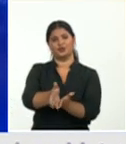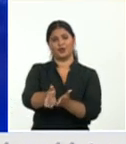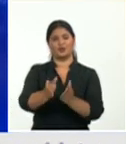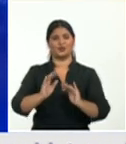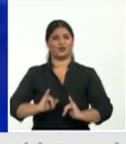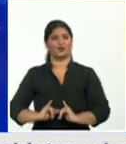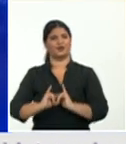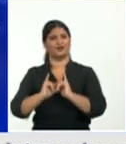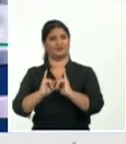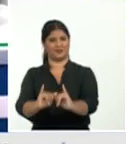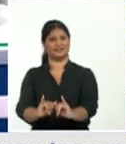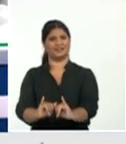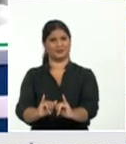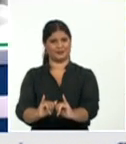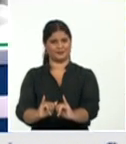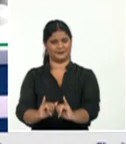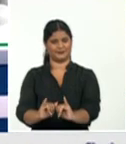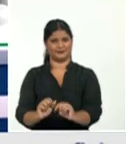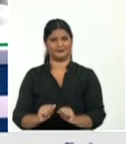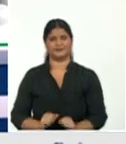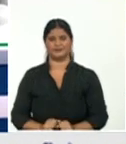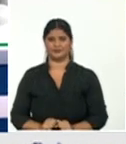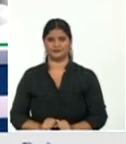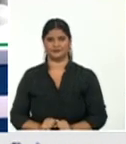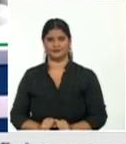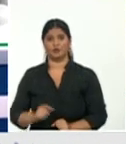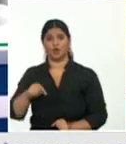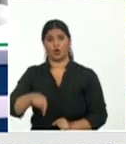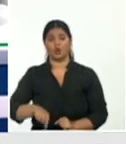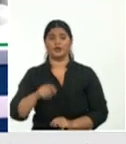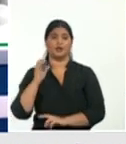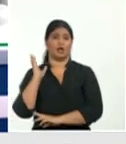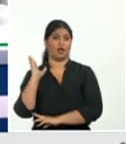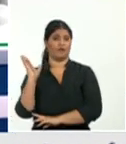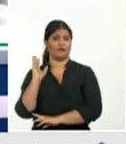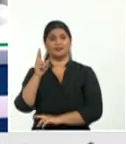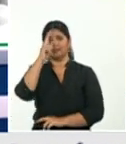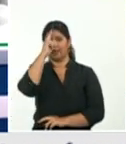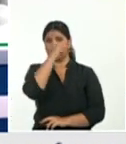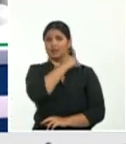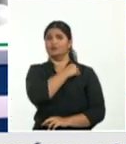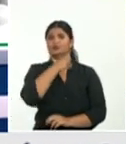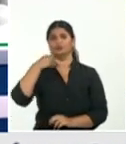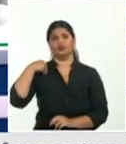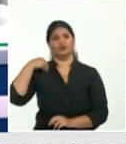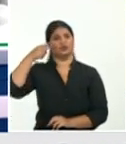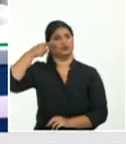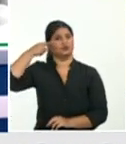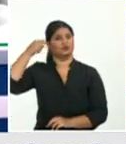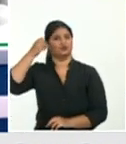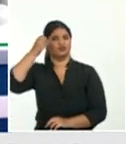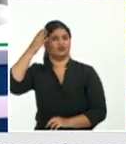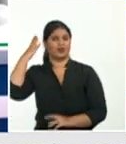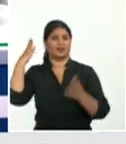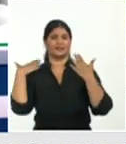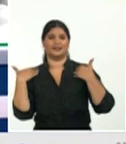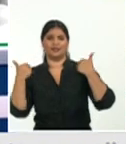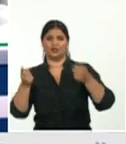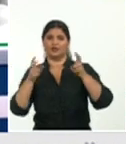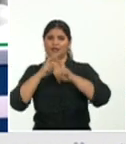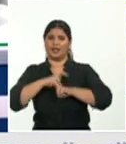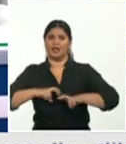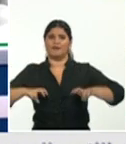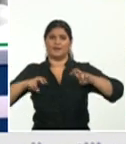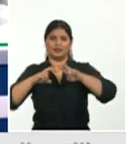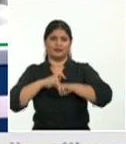que le vamos a presentar a continuación. Ha sido la conferencia de prensa del doctor Francisco Durán García, director nacional de epidemiología